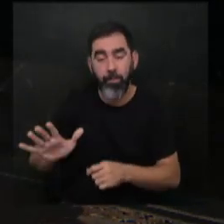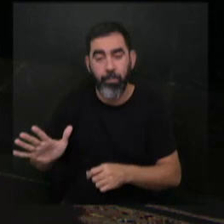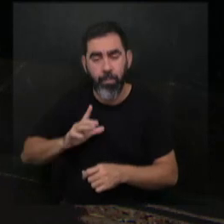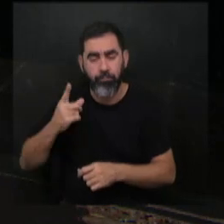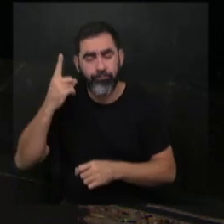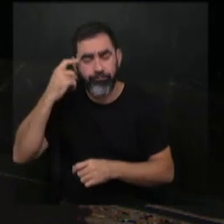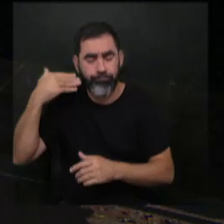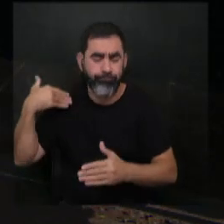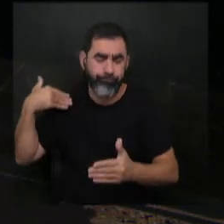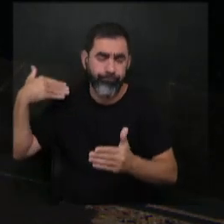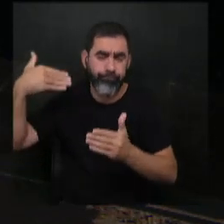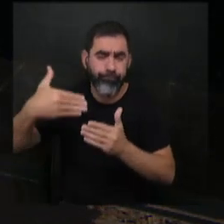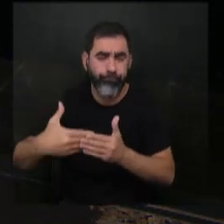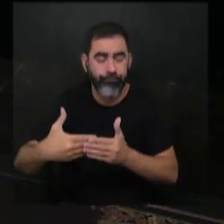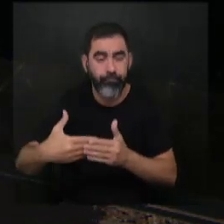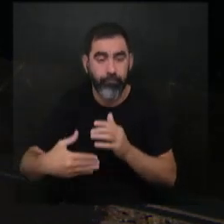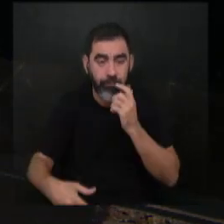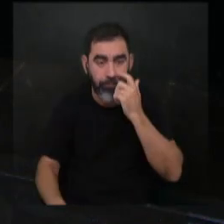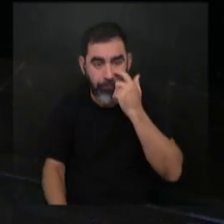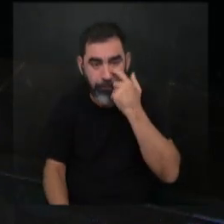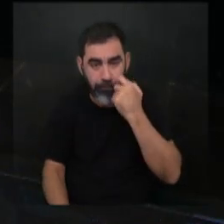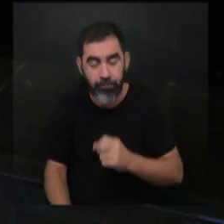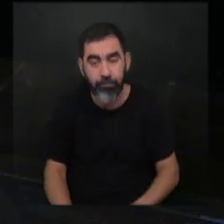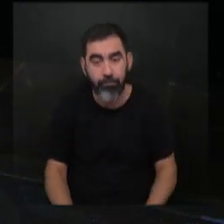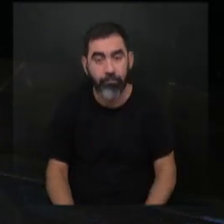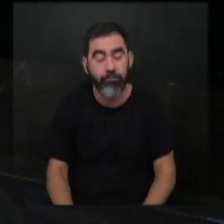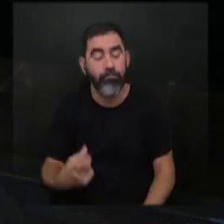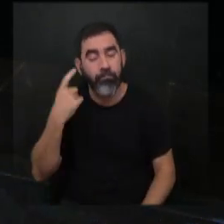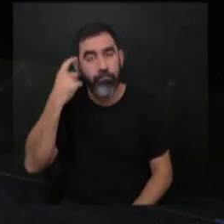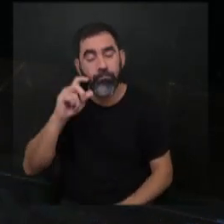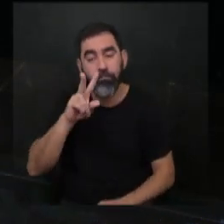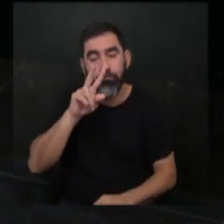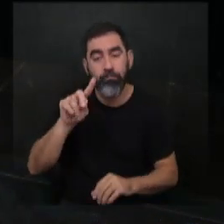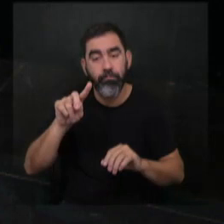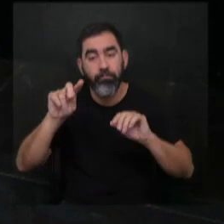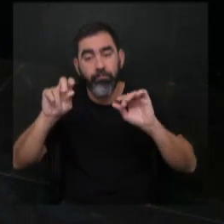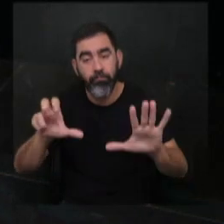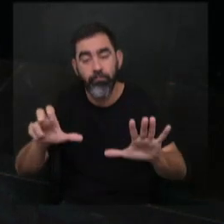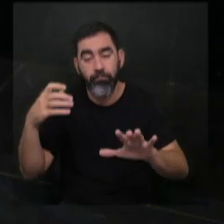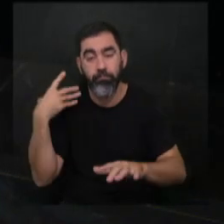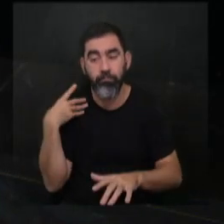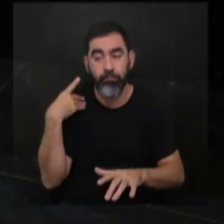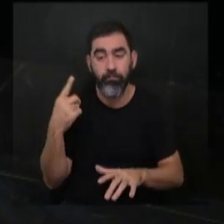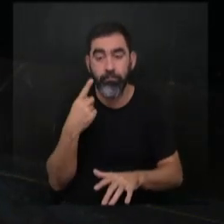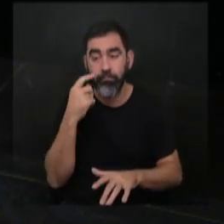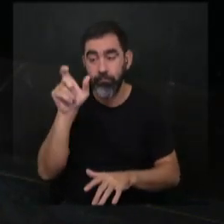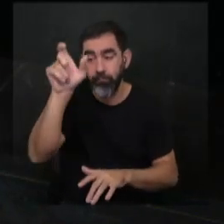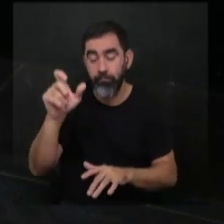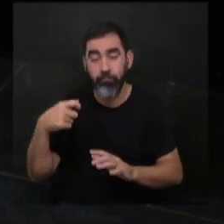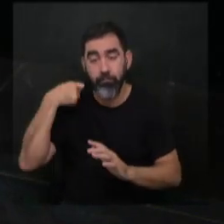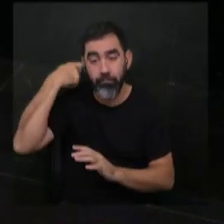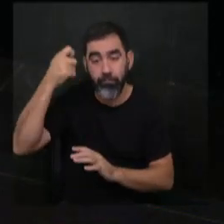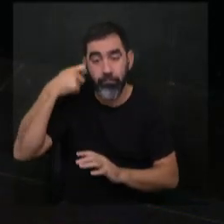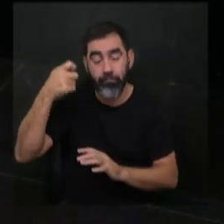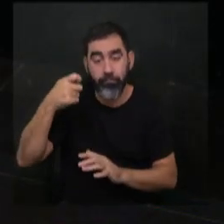ya extensa trayectoria a nivel audiovisual. Y nació la idea por el 2016, cuando el director de la Escuela de Cine de